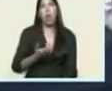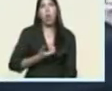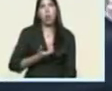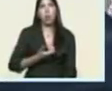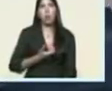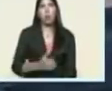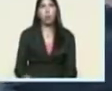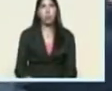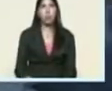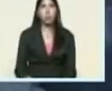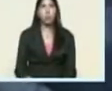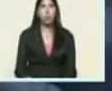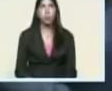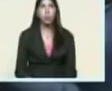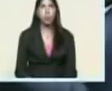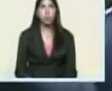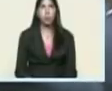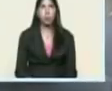¡Sorpresa!